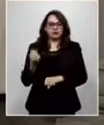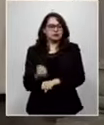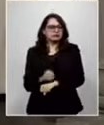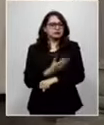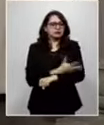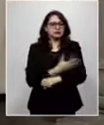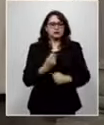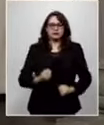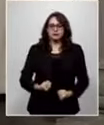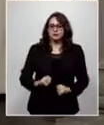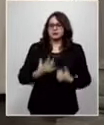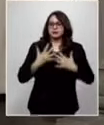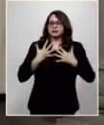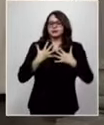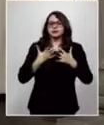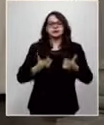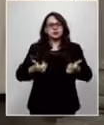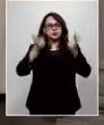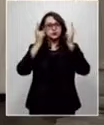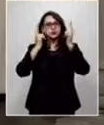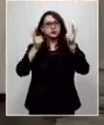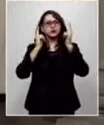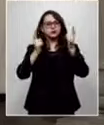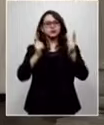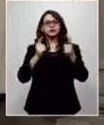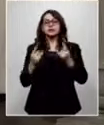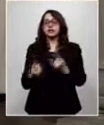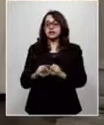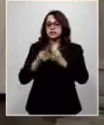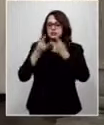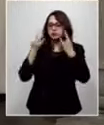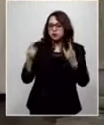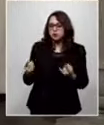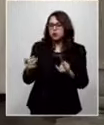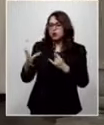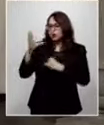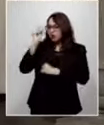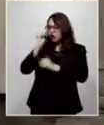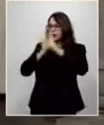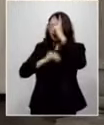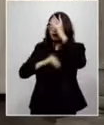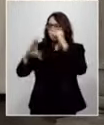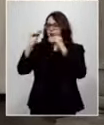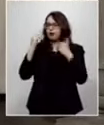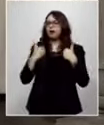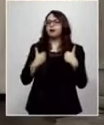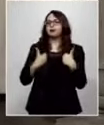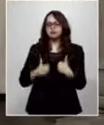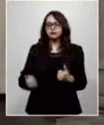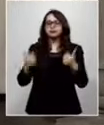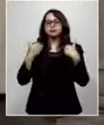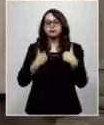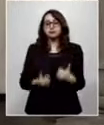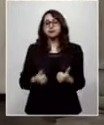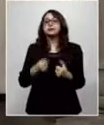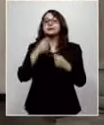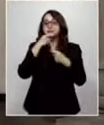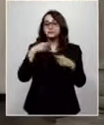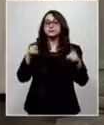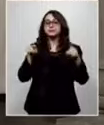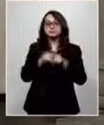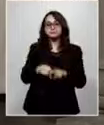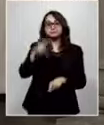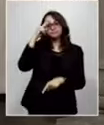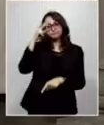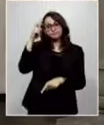con esperanza, porque la historia nos ayuda a entender lo que hoy somos, pero también nos permite soñar en lo que queremos